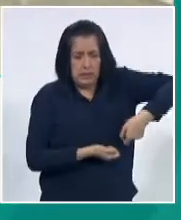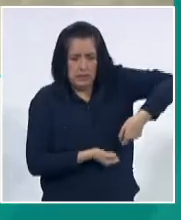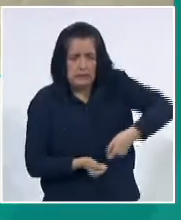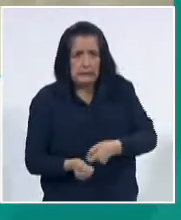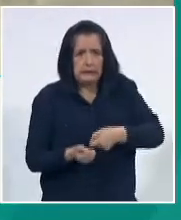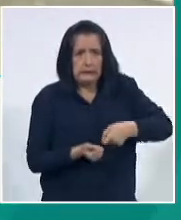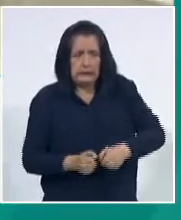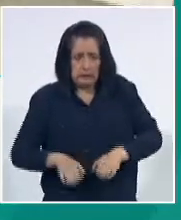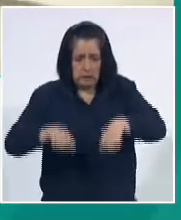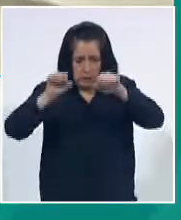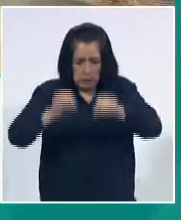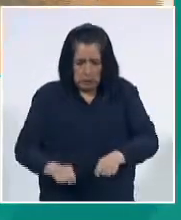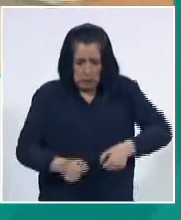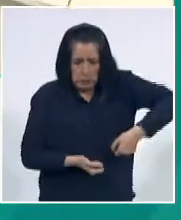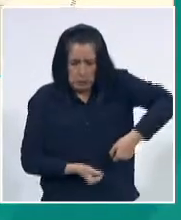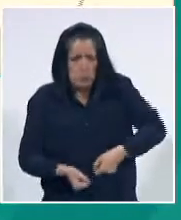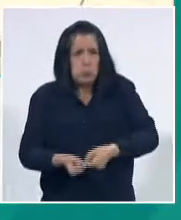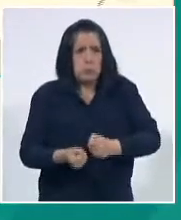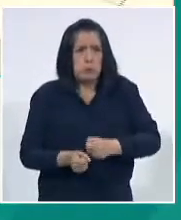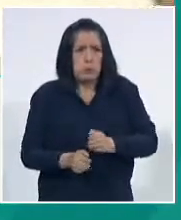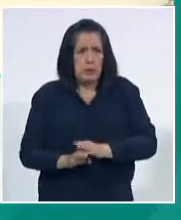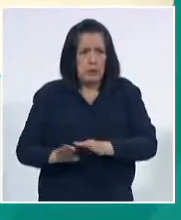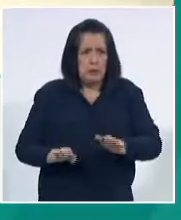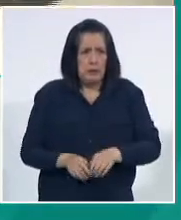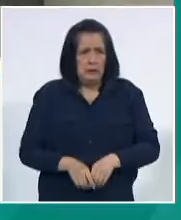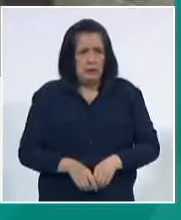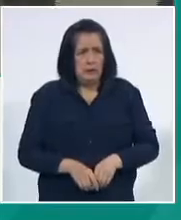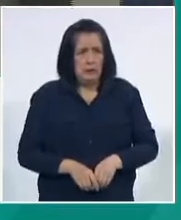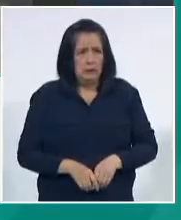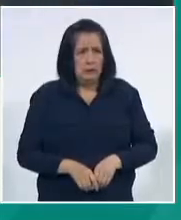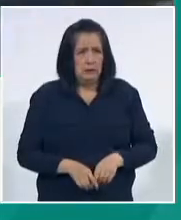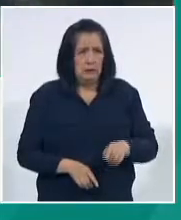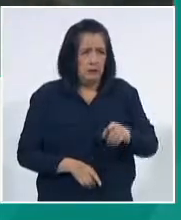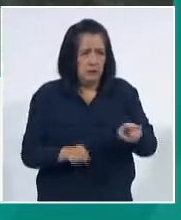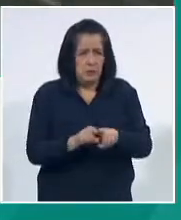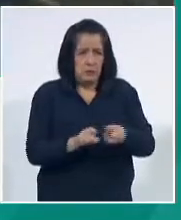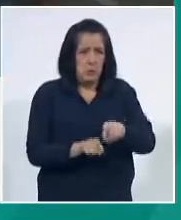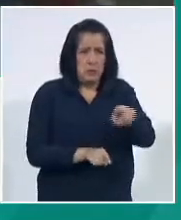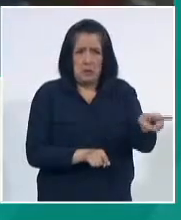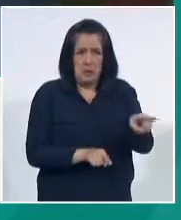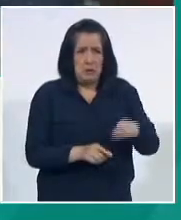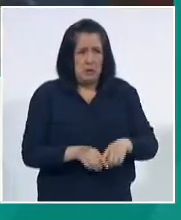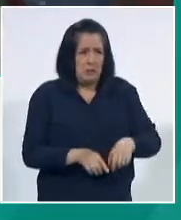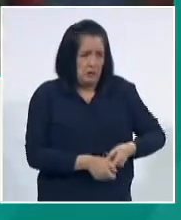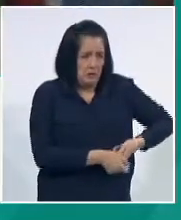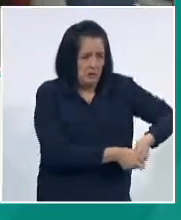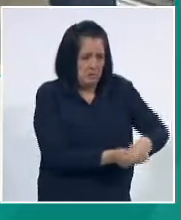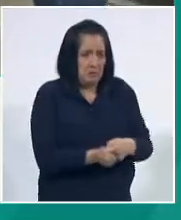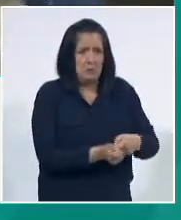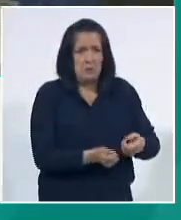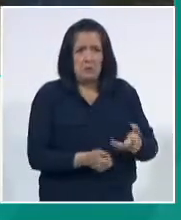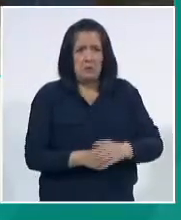fierro. Abren por aquí, jalan y lo mismo hacen por aquí. También.